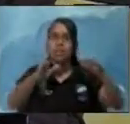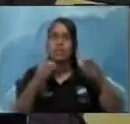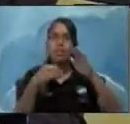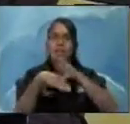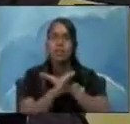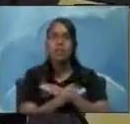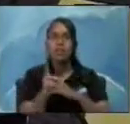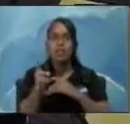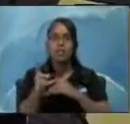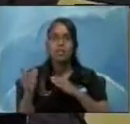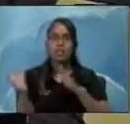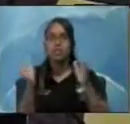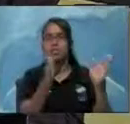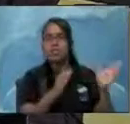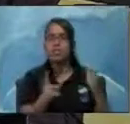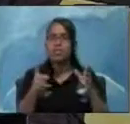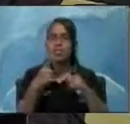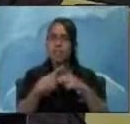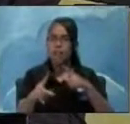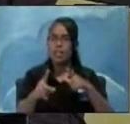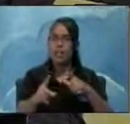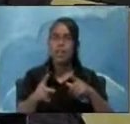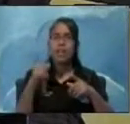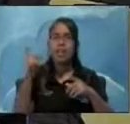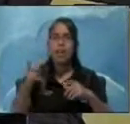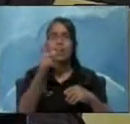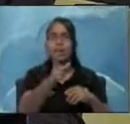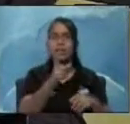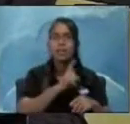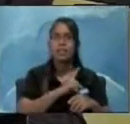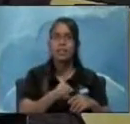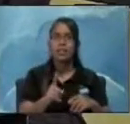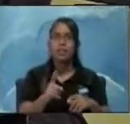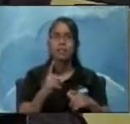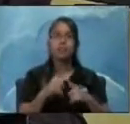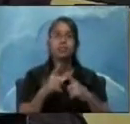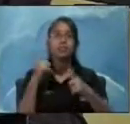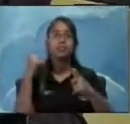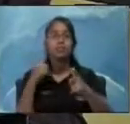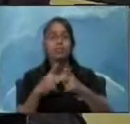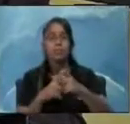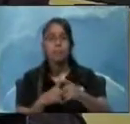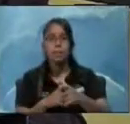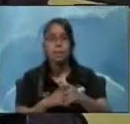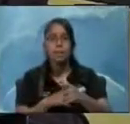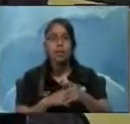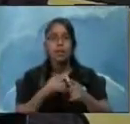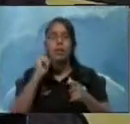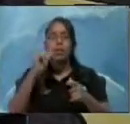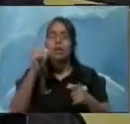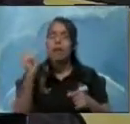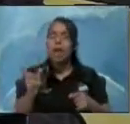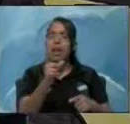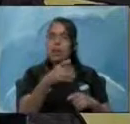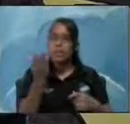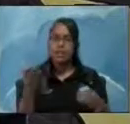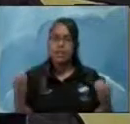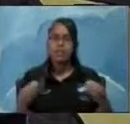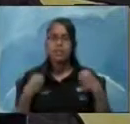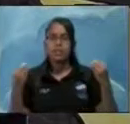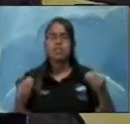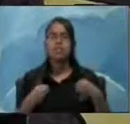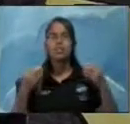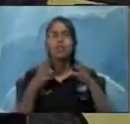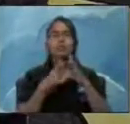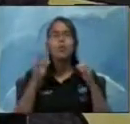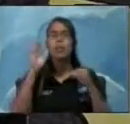hacia el norte hacia las tierras de Ur de los caldeos hacia potamia y todo eso y y los la gente que vivía en Nazaret